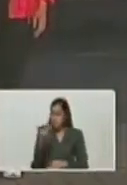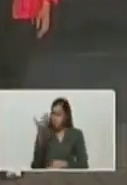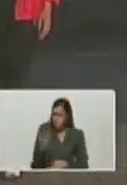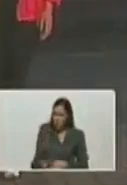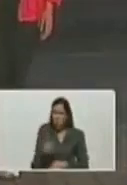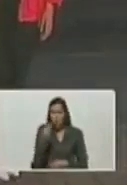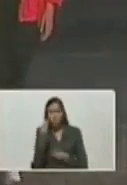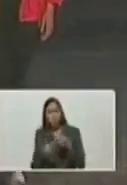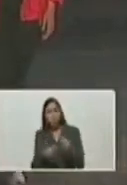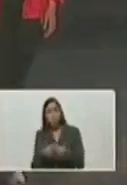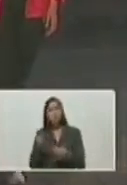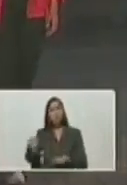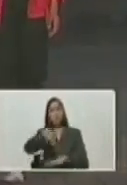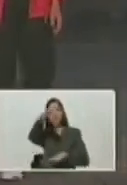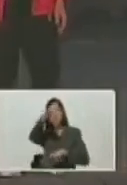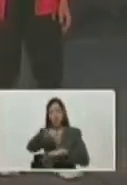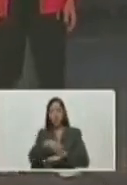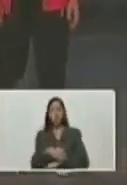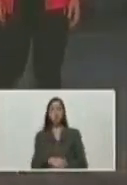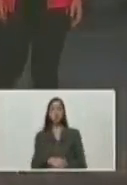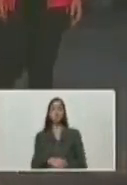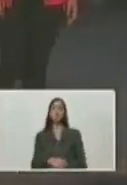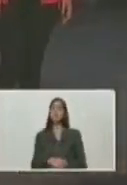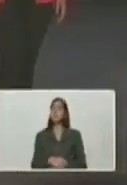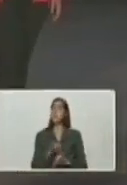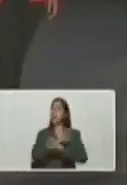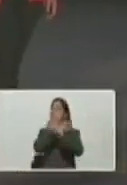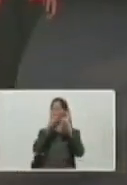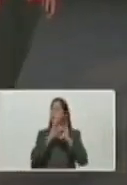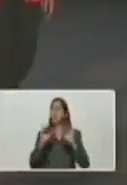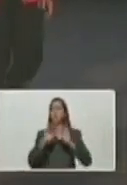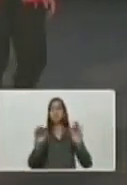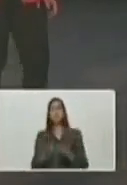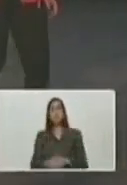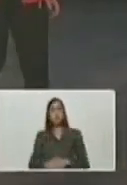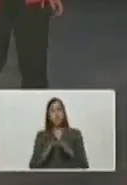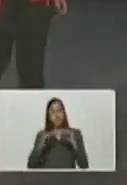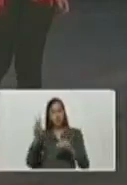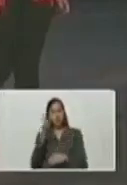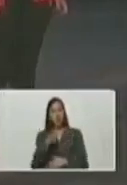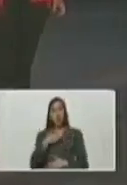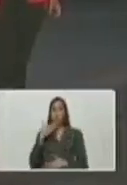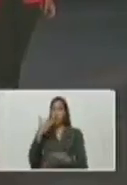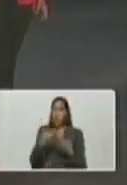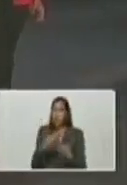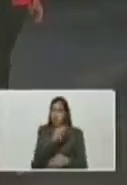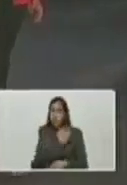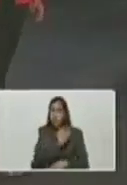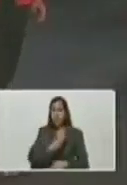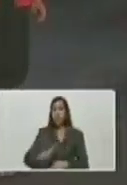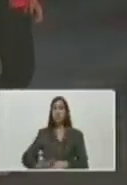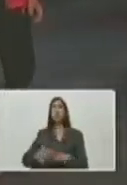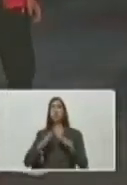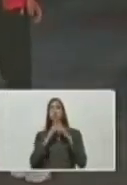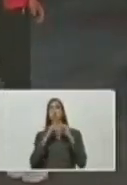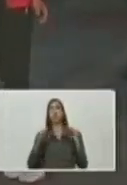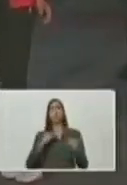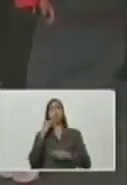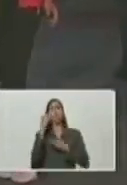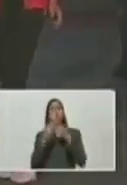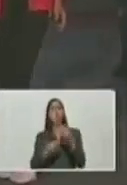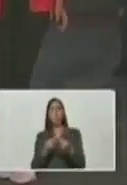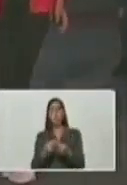a nivel nacional. Jacqueline. Sí, feliz Navidad para toda Venezuela. Gracias, presidente, por todo lo que ha hecho este